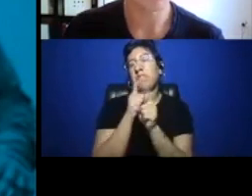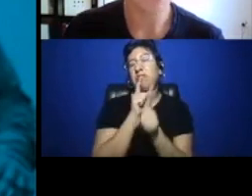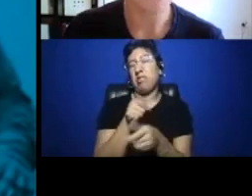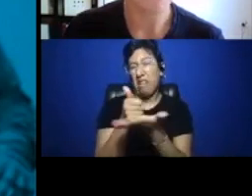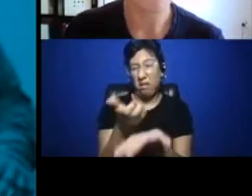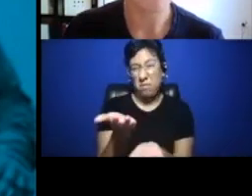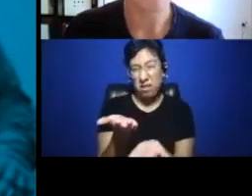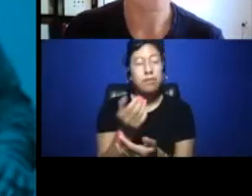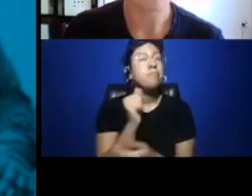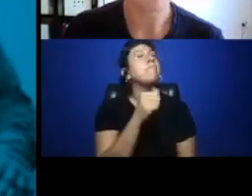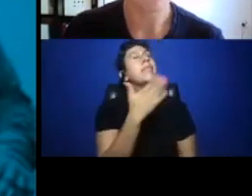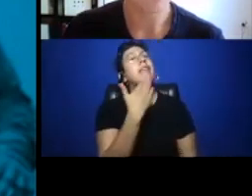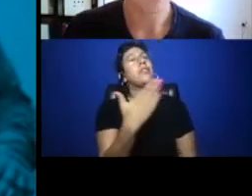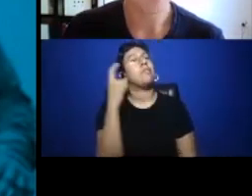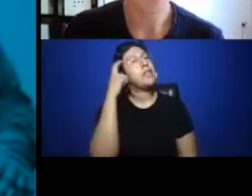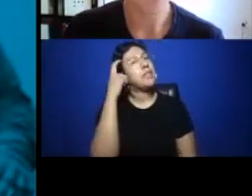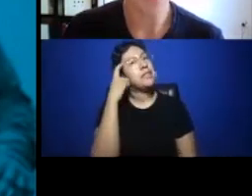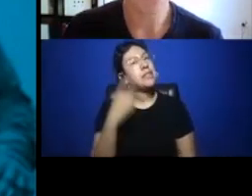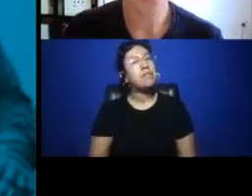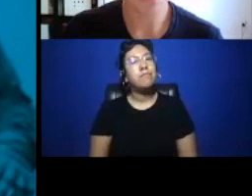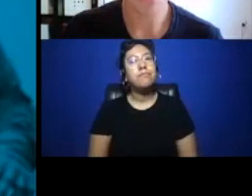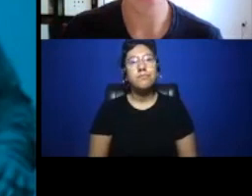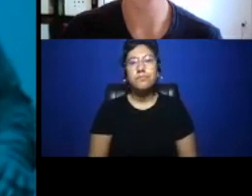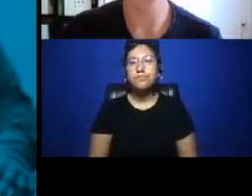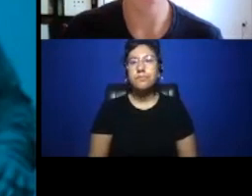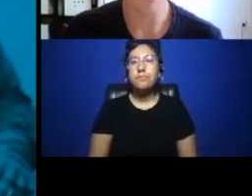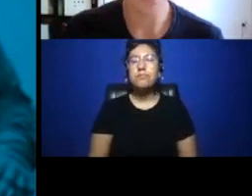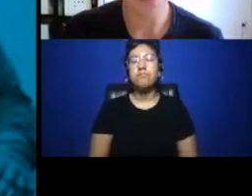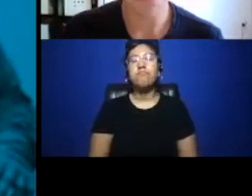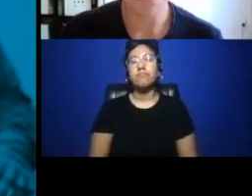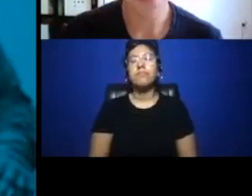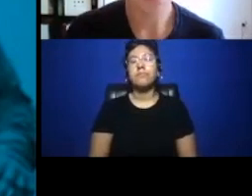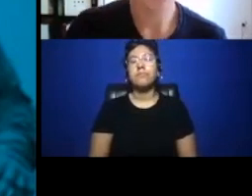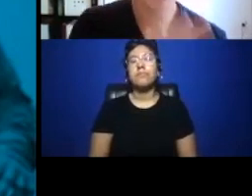poco complicada. ¿Eso te ayudó? Sí, sí, sí, tiene sentido. Entonces,